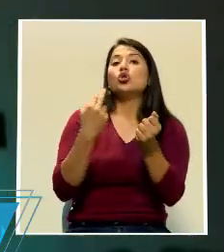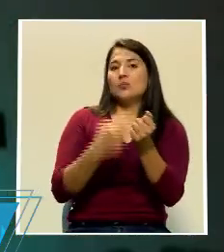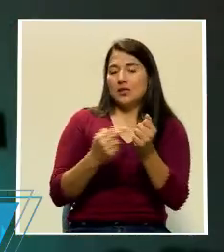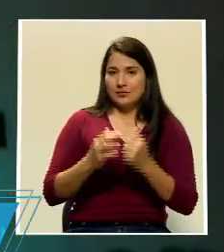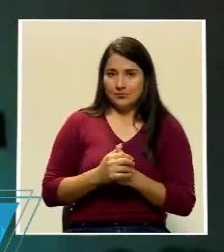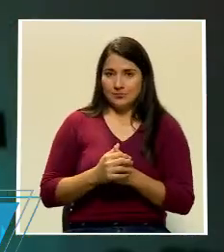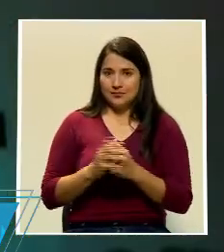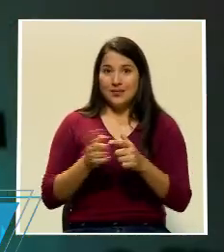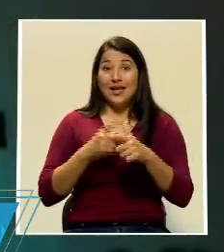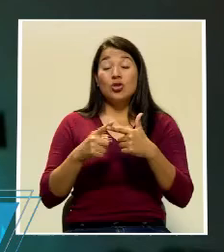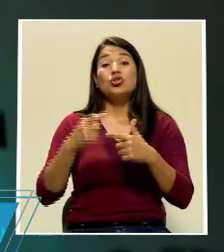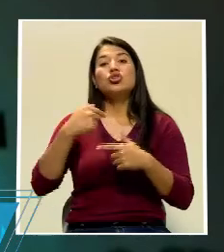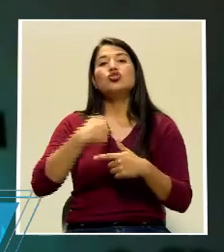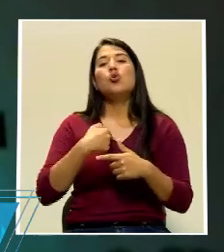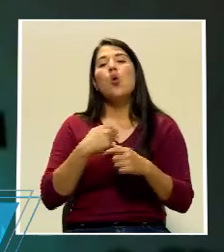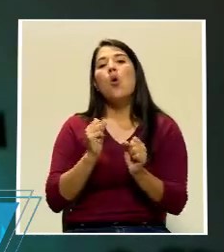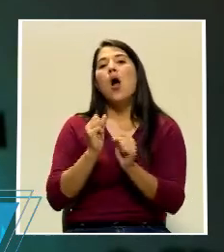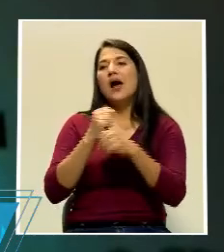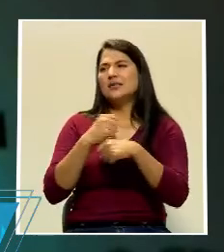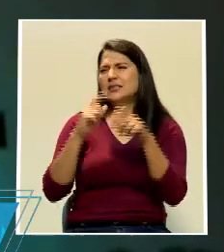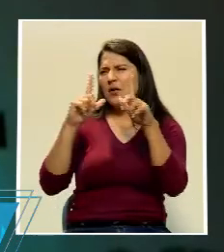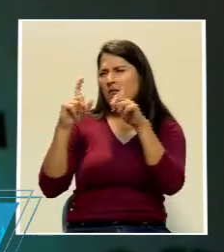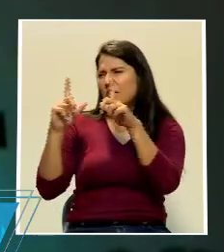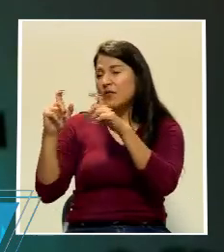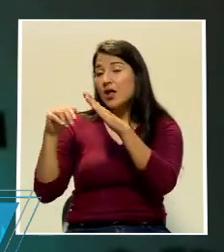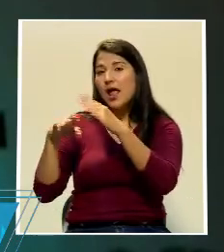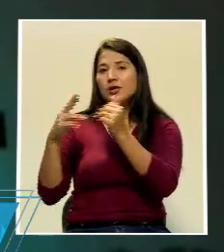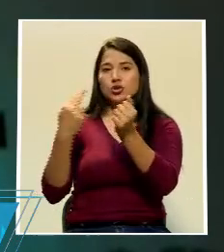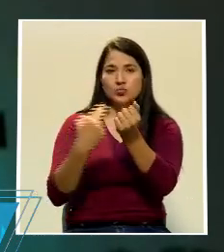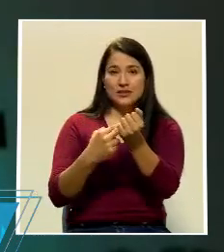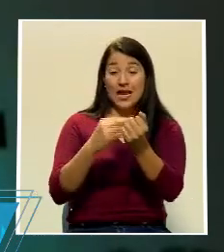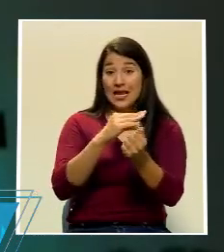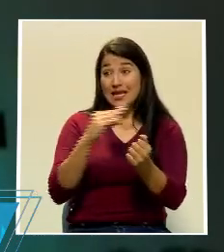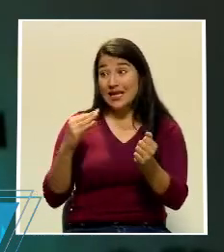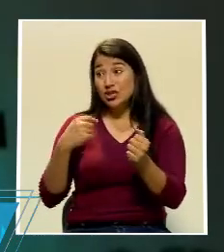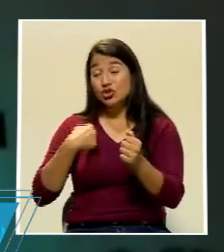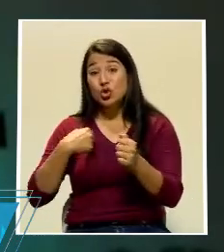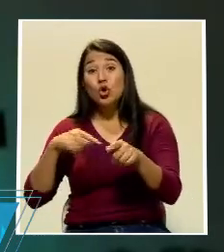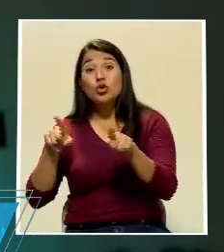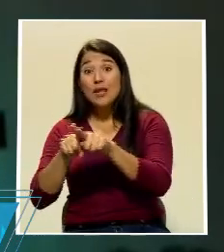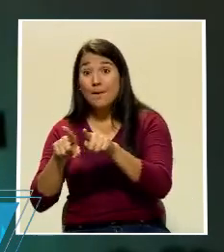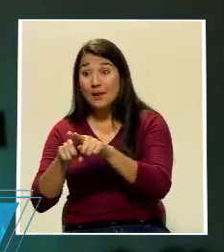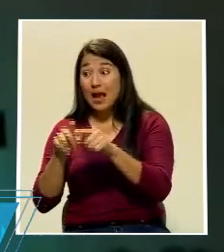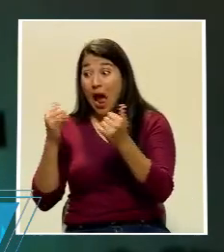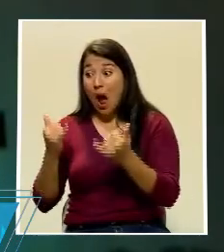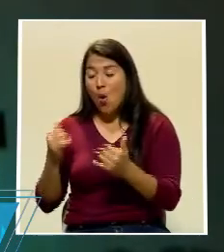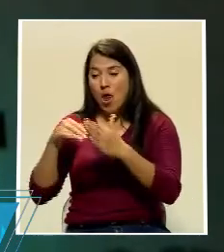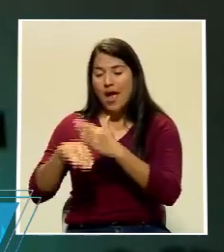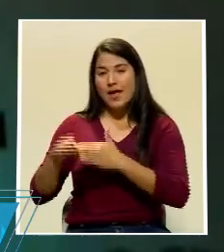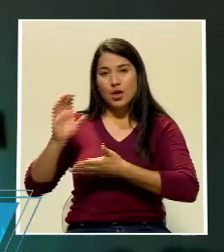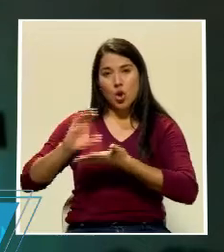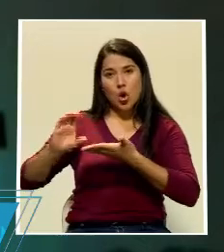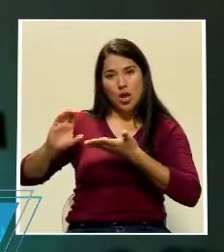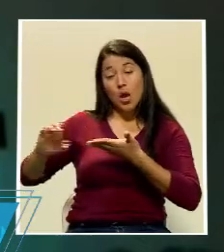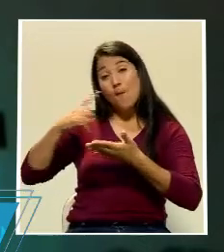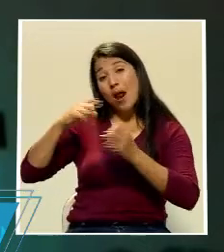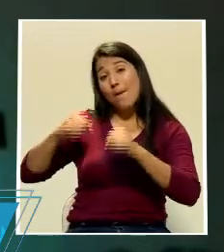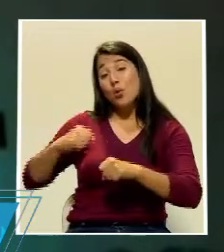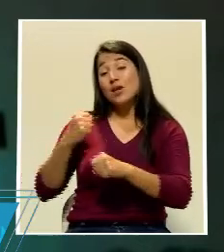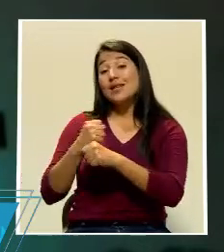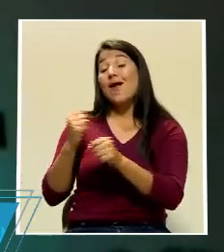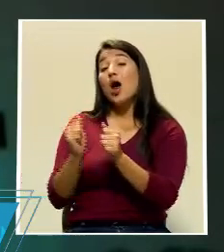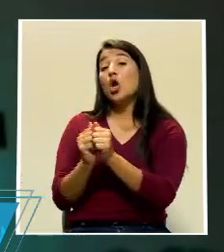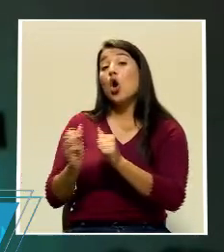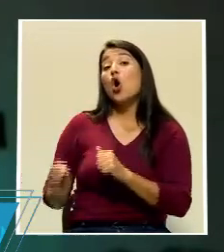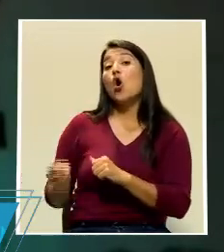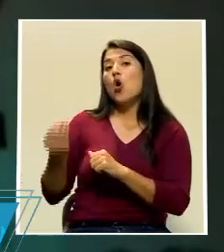es intervenciones artísticas en hospitales e incluso ahorita estoy haciendo una intervención en un colegio, pero es para trabajar con los